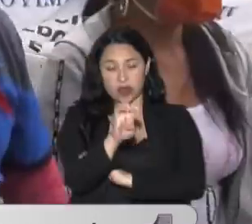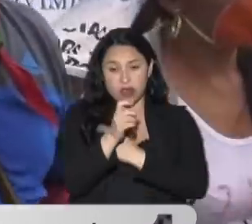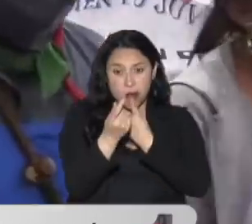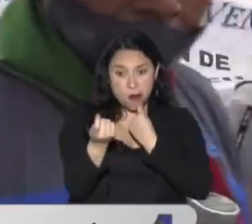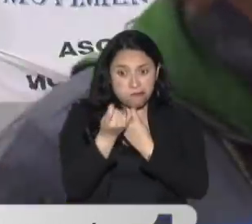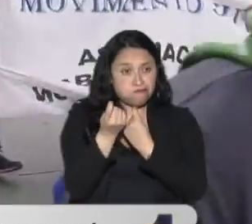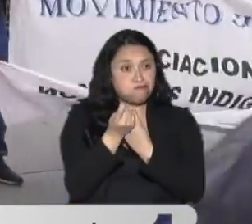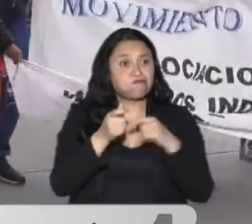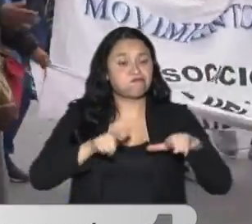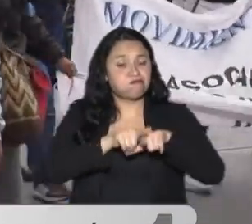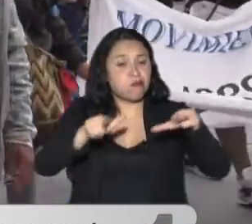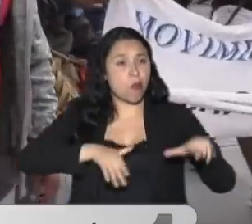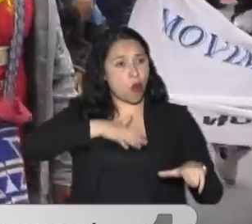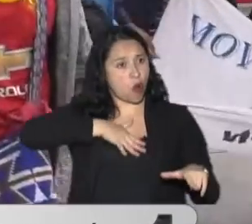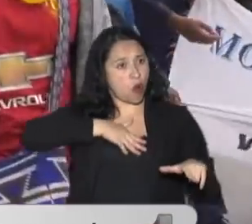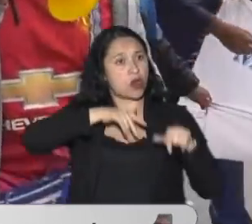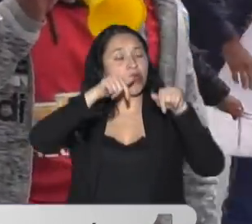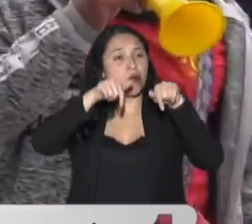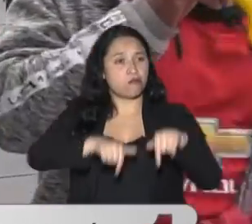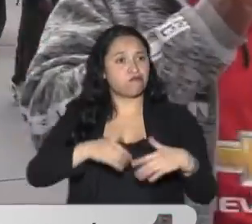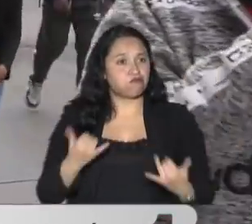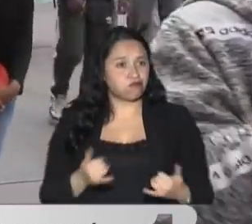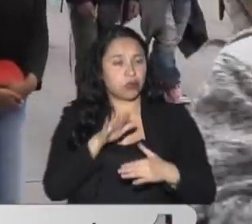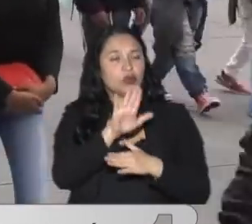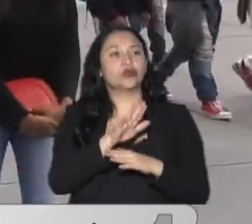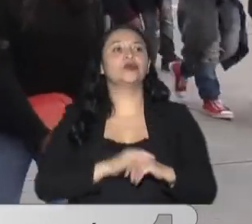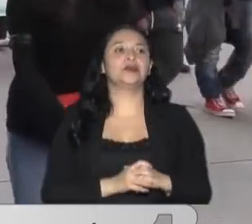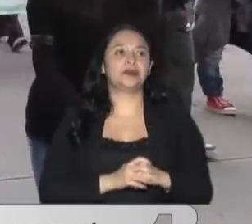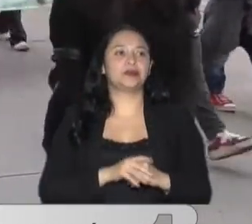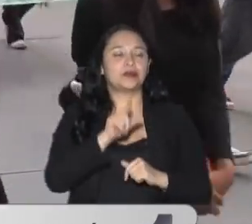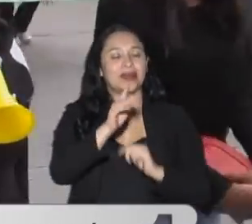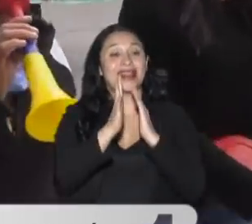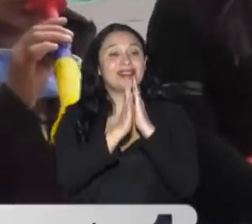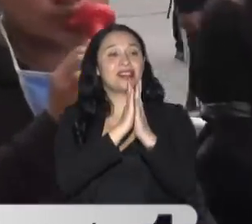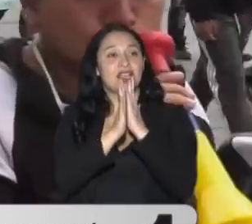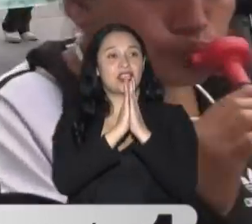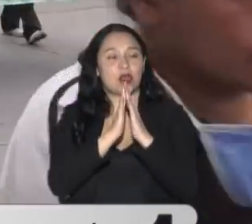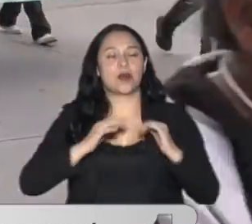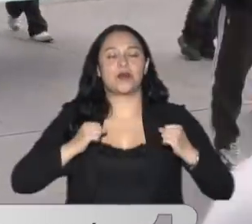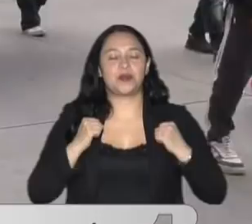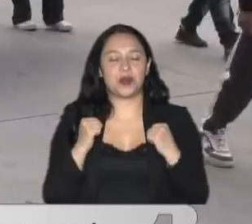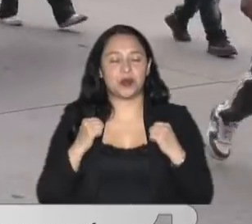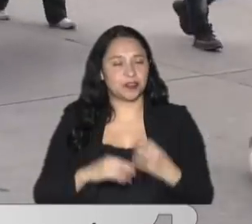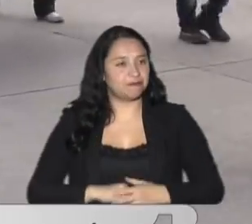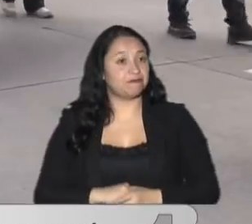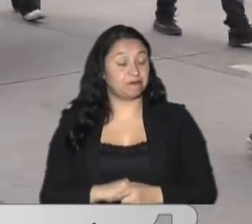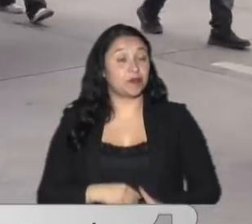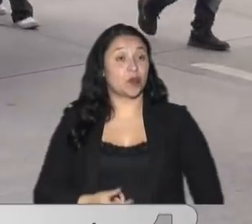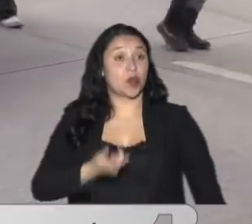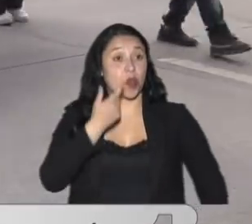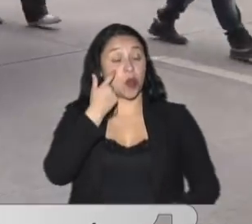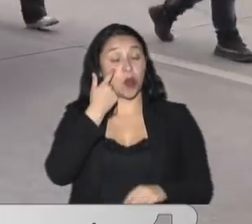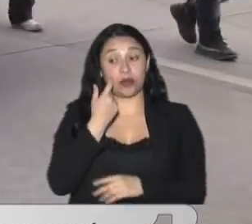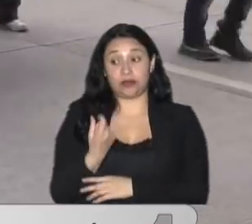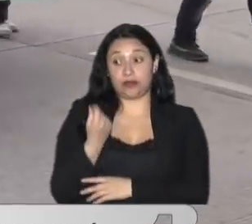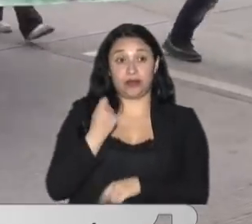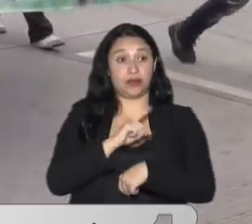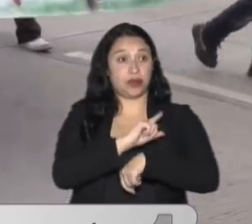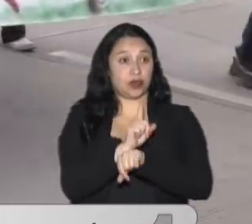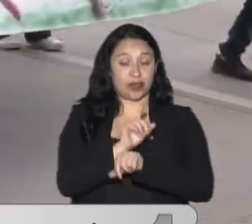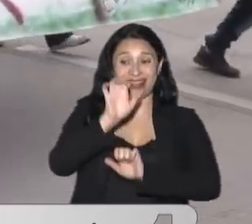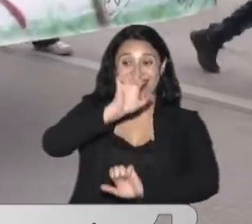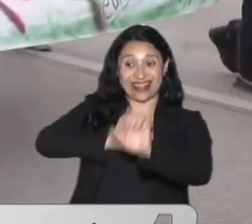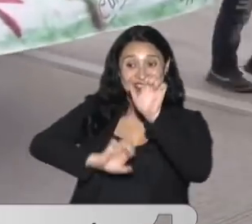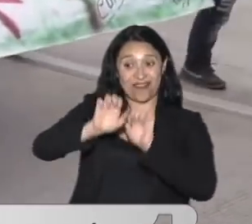a este punto donde me encuentro en la Plaza de Bolívar, en el centro de la capital del país. Y mucha atención porque hace pocos minutos el defensor